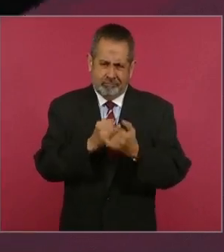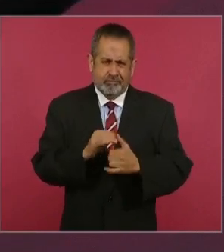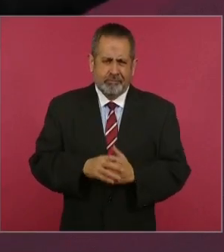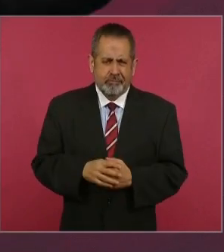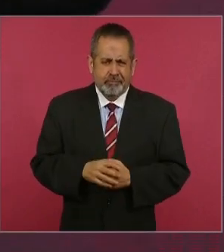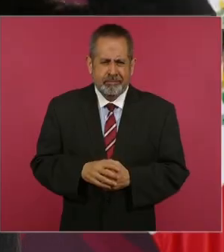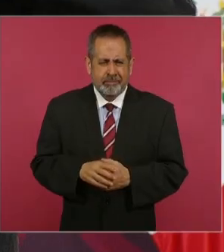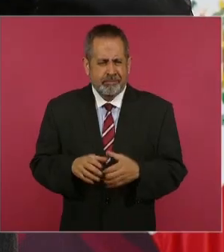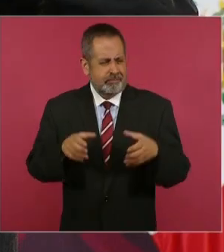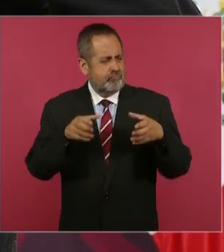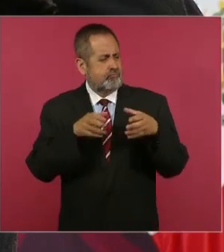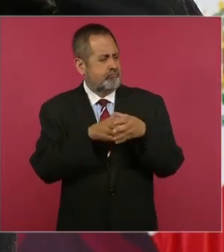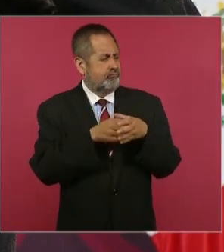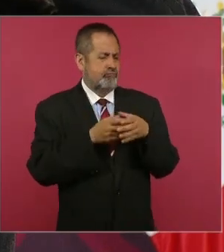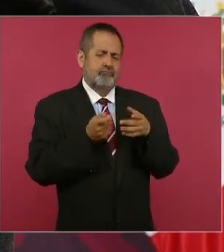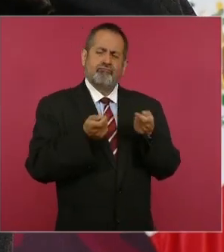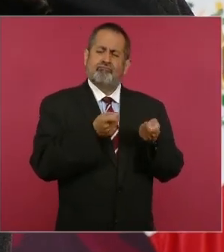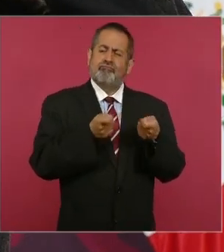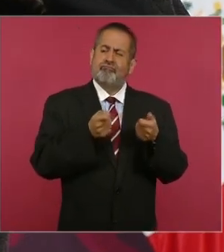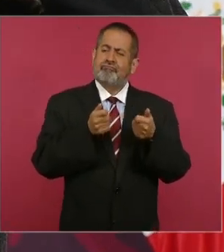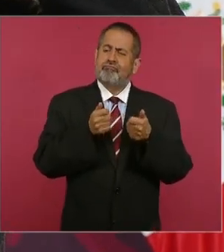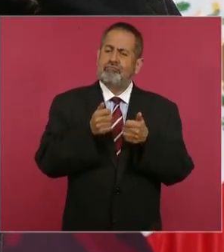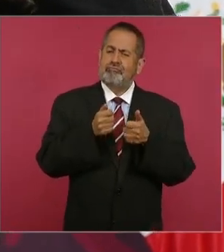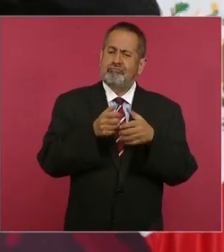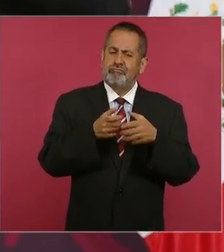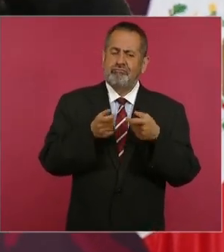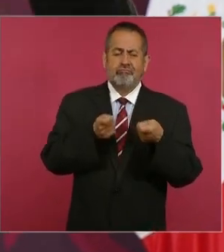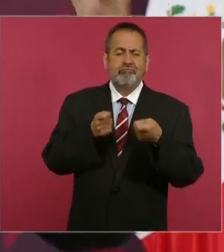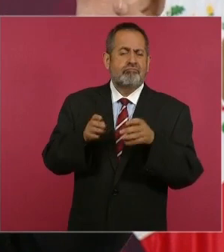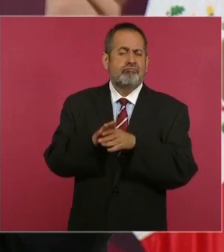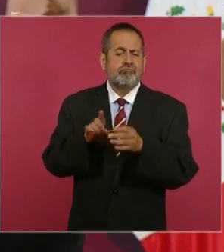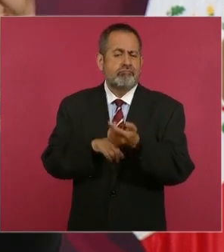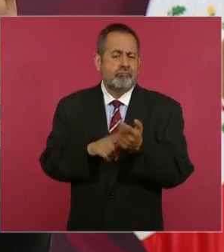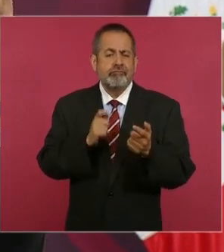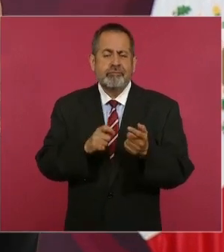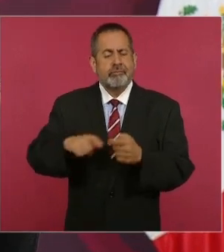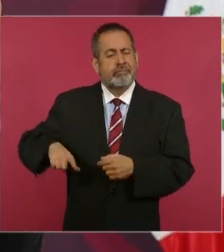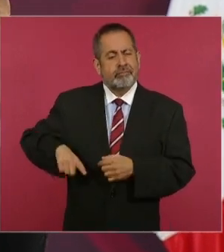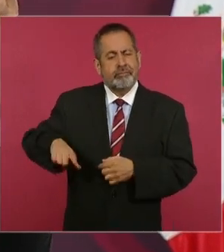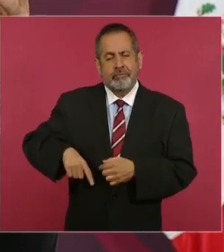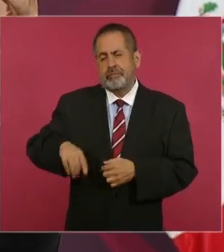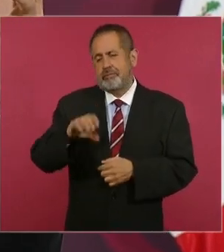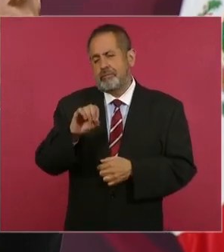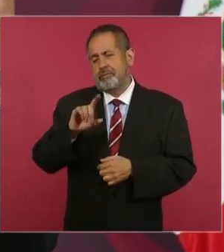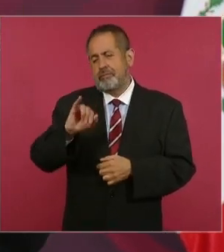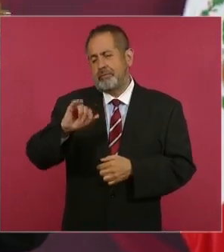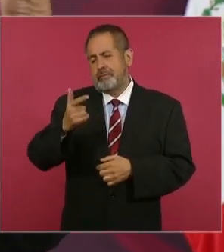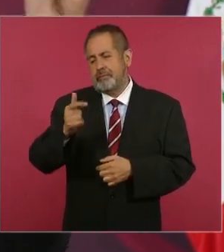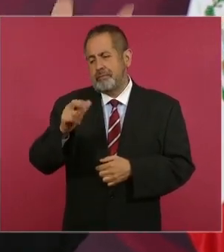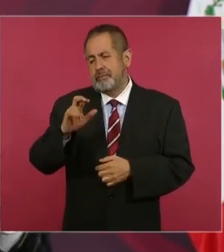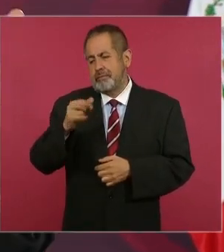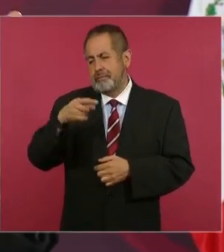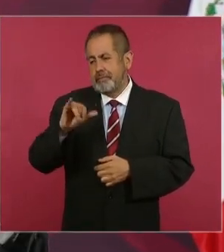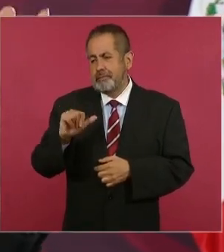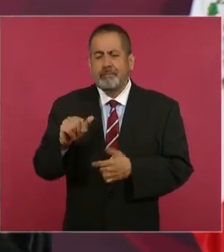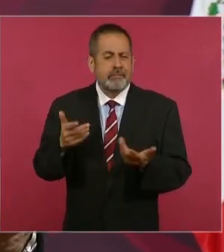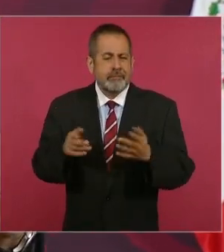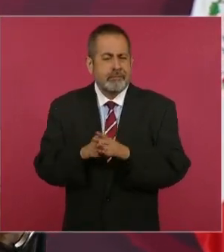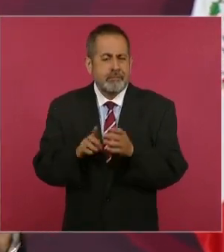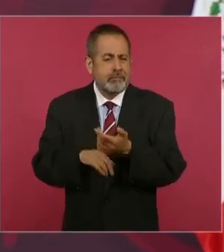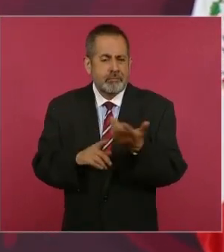la oligarquía es el gobierno de